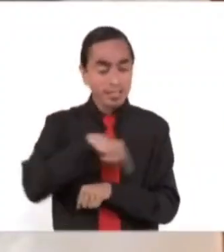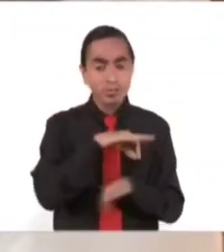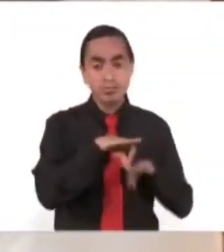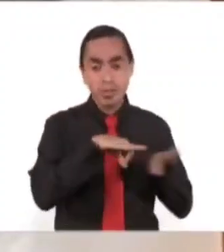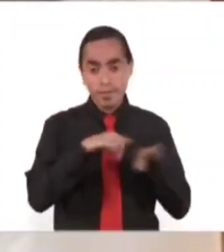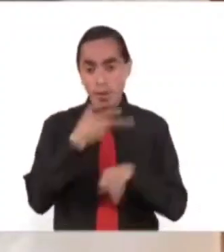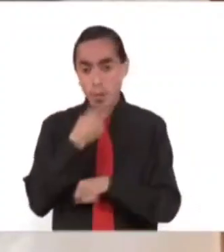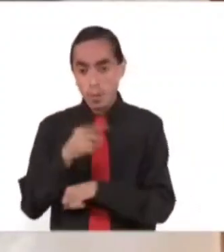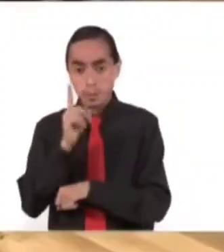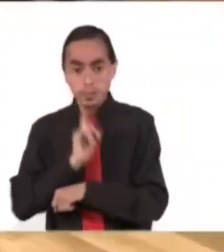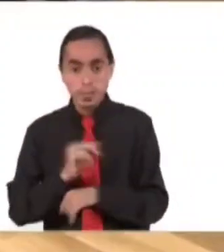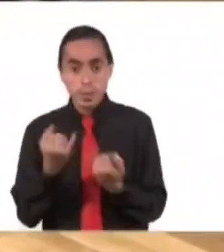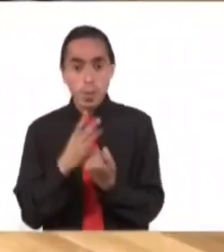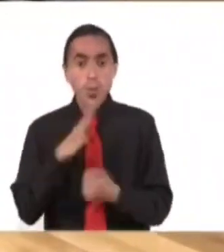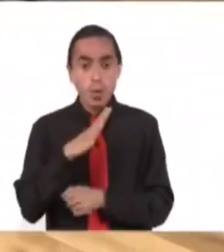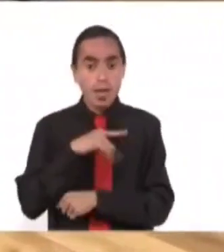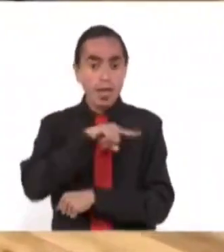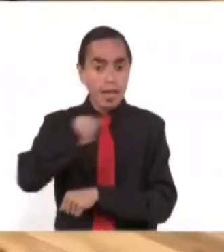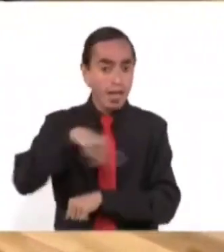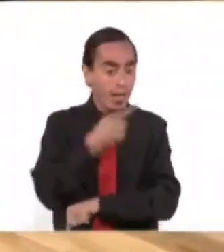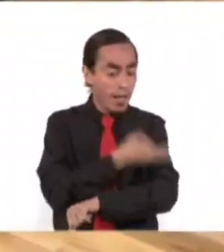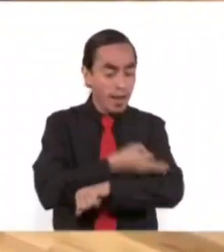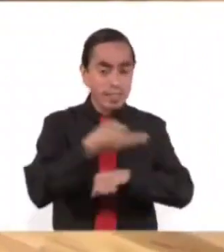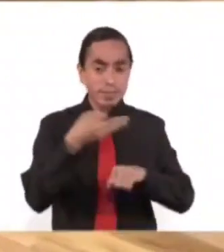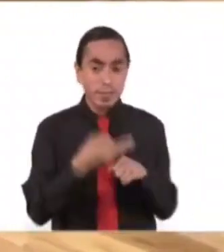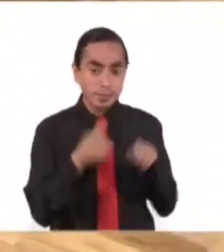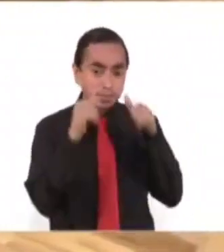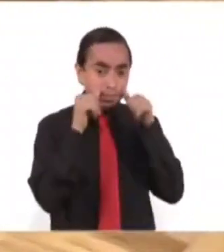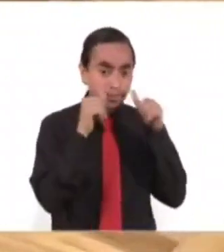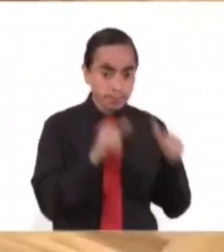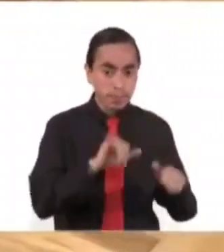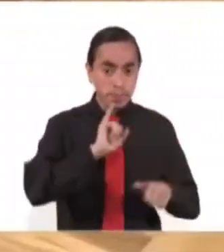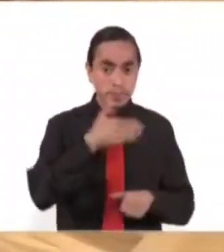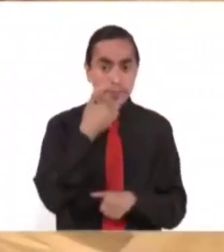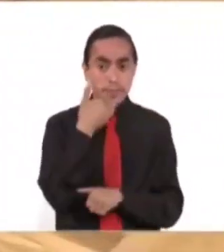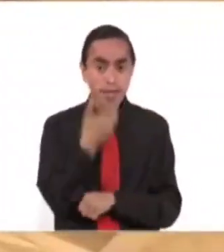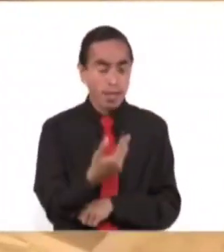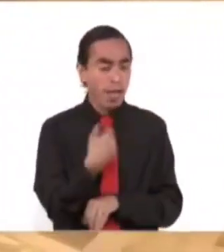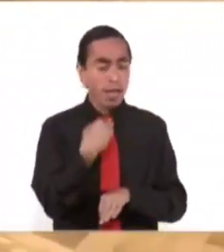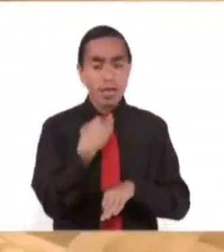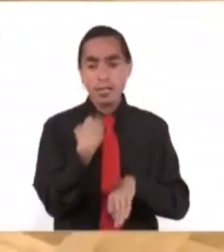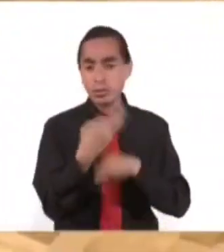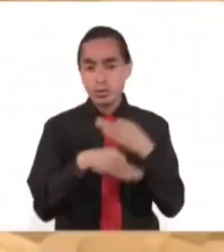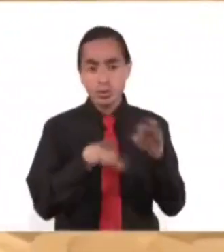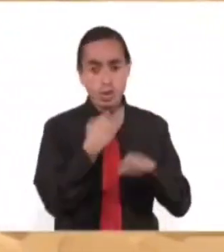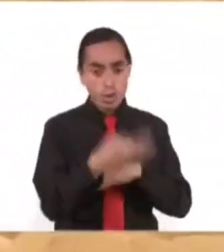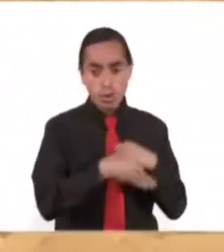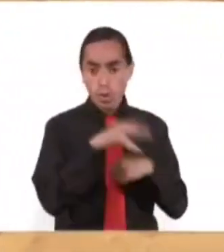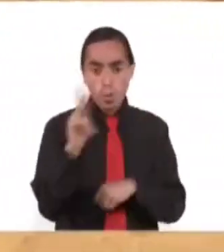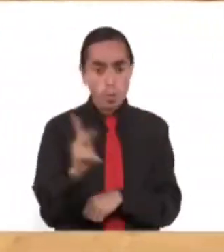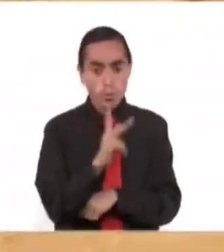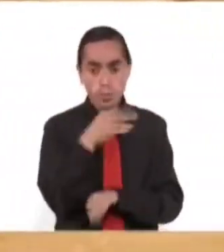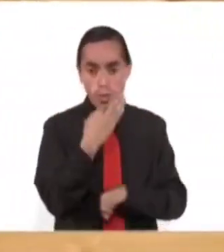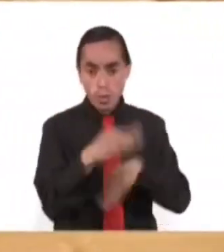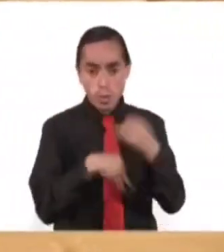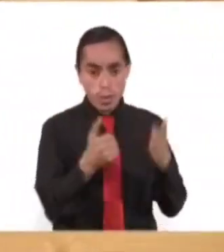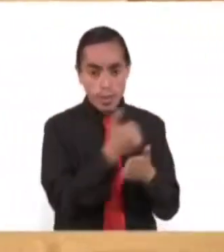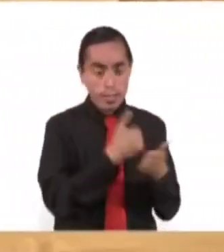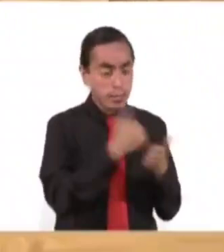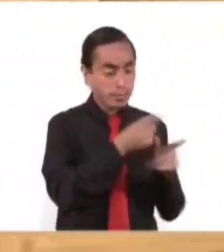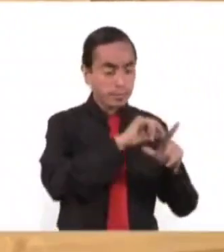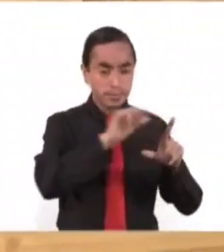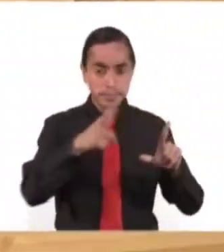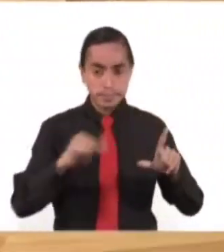mujeres y atención familiar y comunitaria en todas las ciudades, de todos los pueblos pequeños de México.